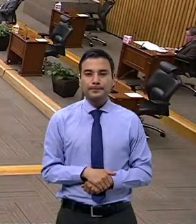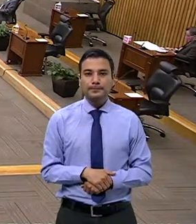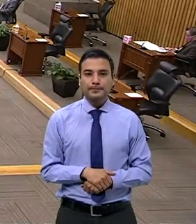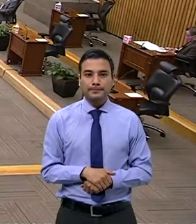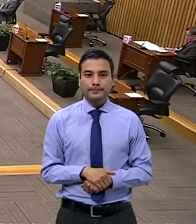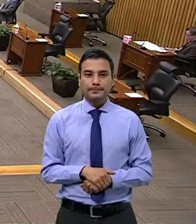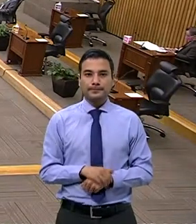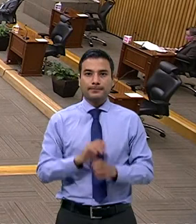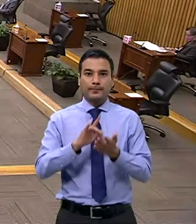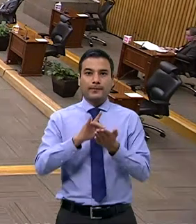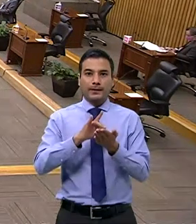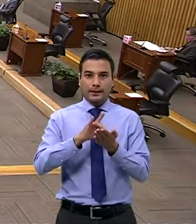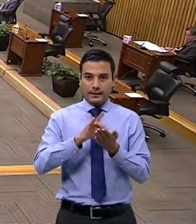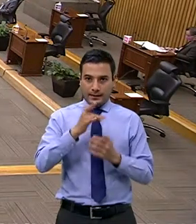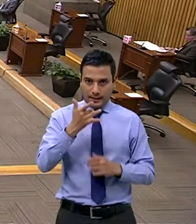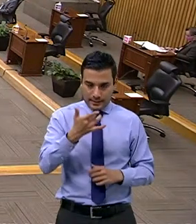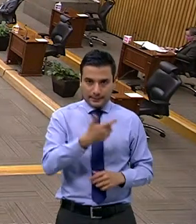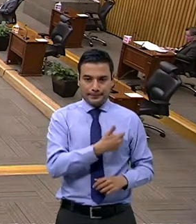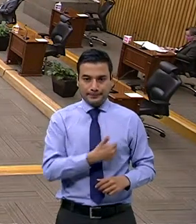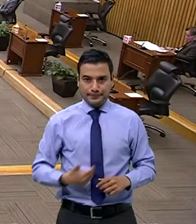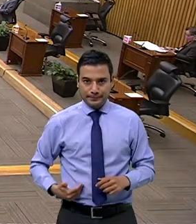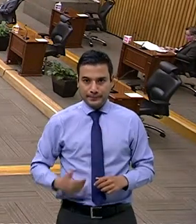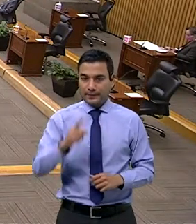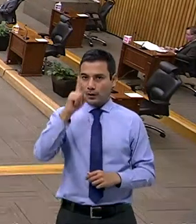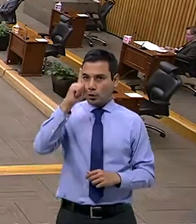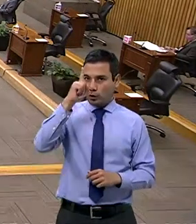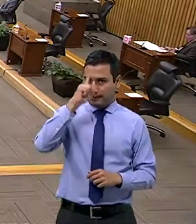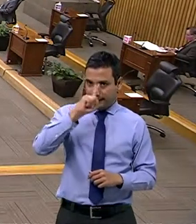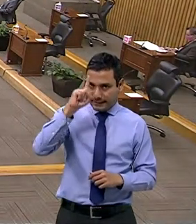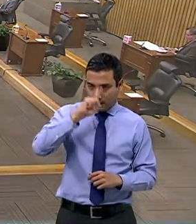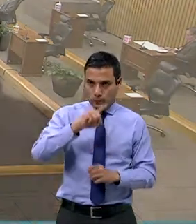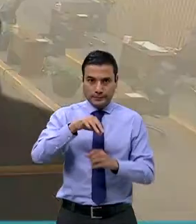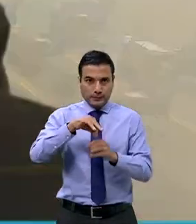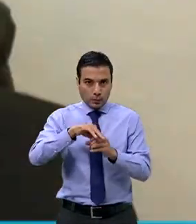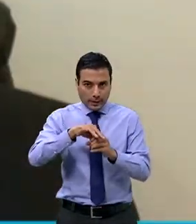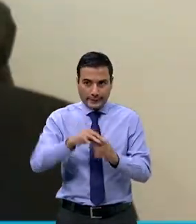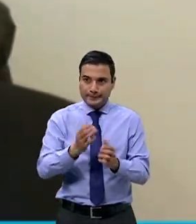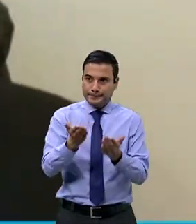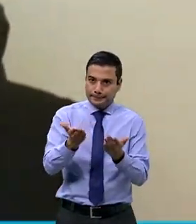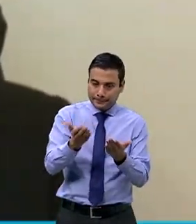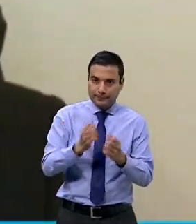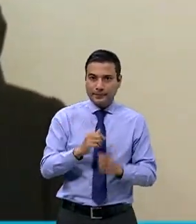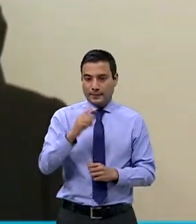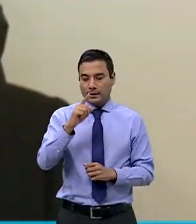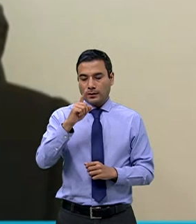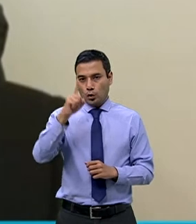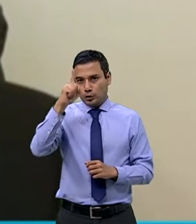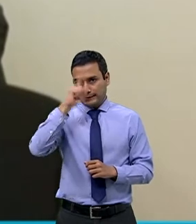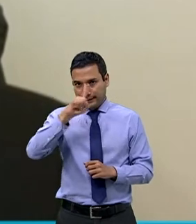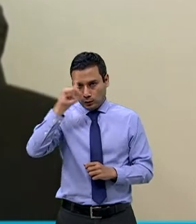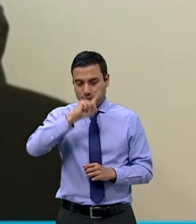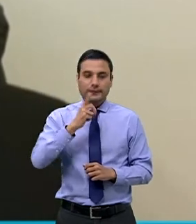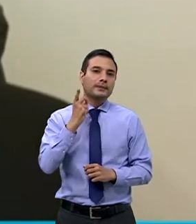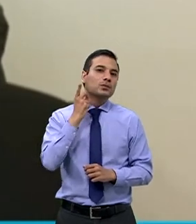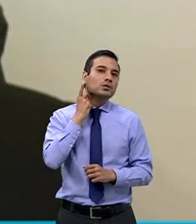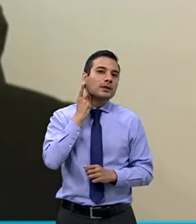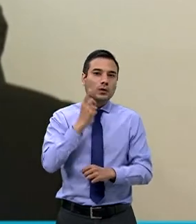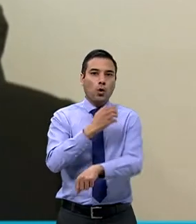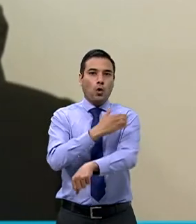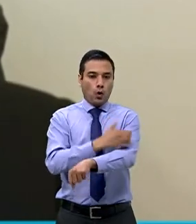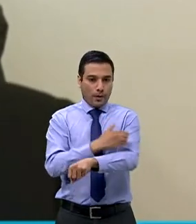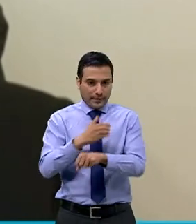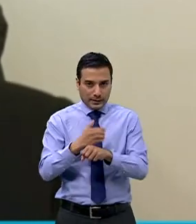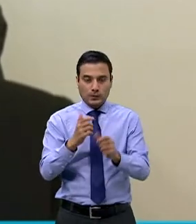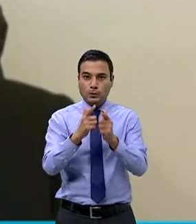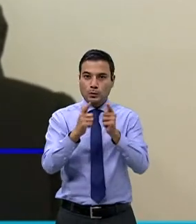muchas gracias presidente consejeras consejeros electorales consejeros del poder legislativo compañeras y compañeros los partidos